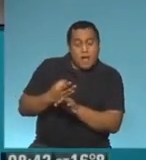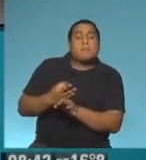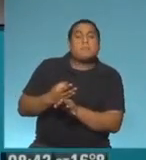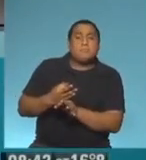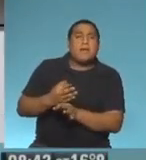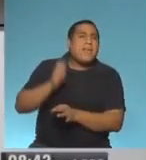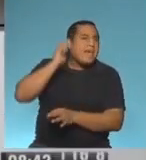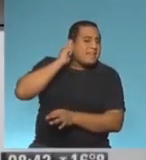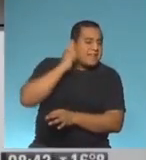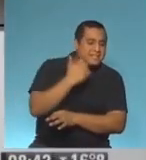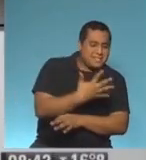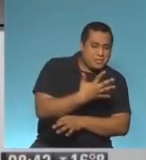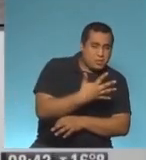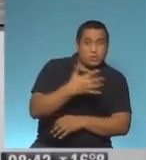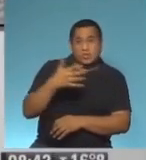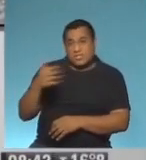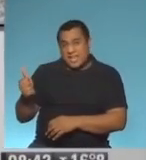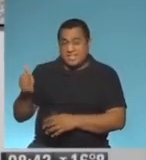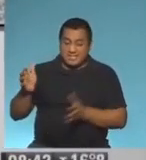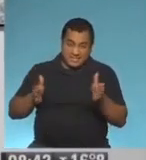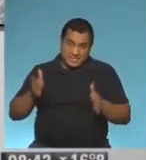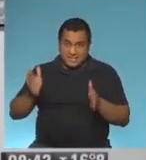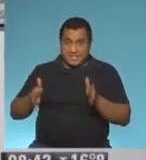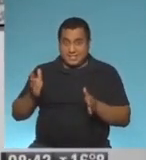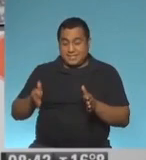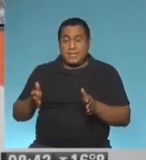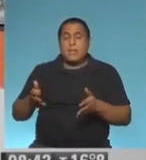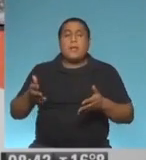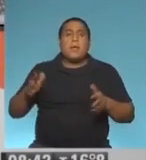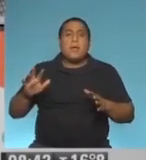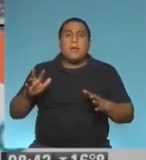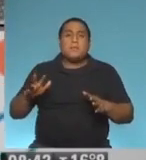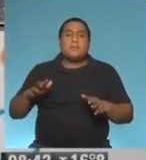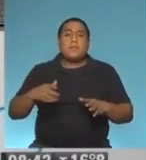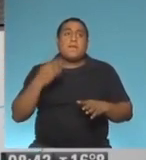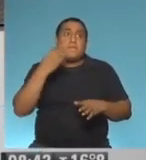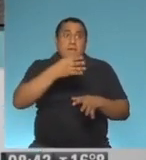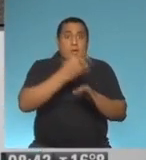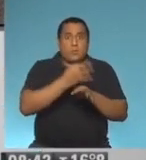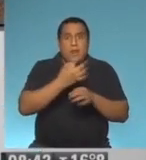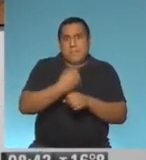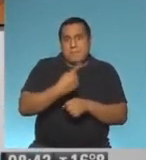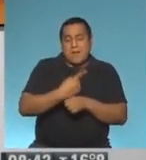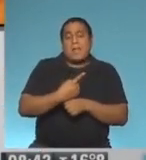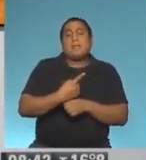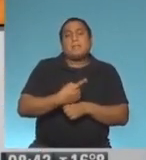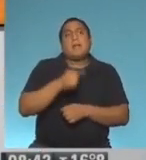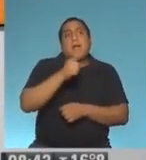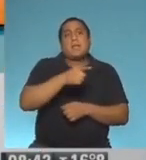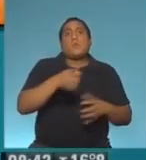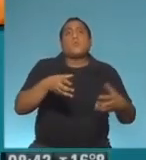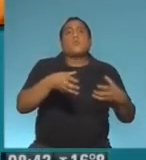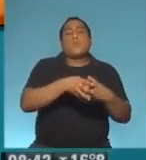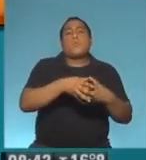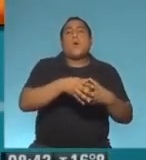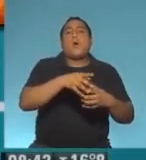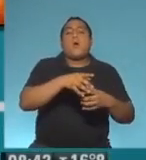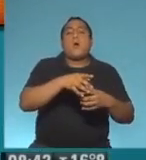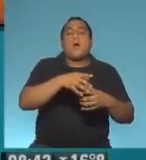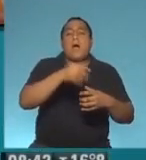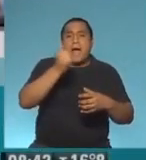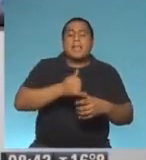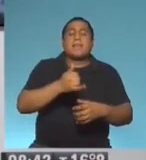tres entre cinco y seis años y comenzar a tener formación en la escuela primaria ahí tenéis un grupo de vacunas que se está esperando para